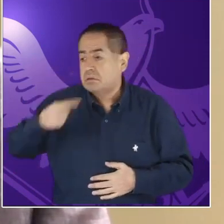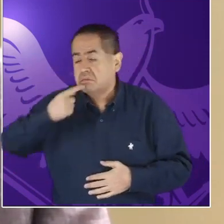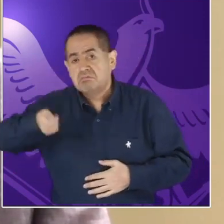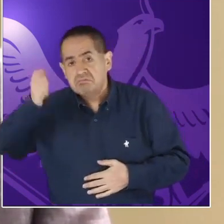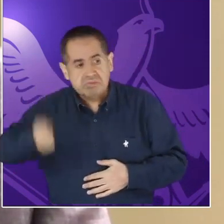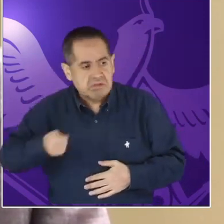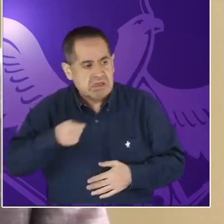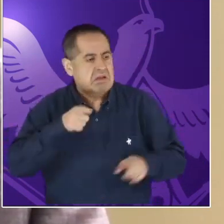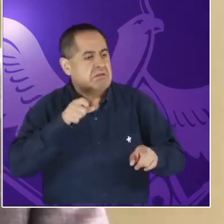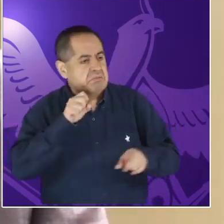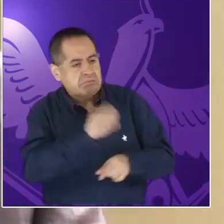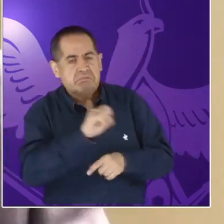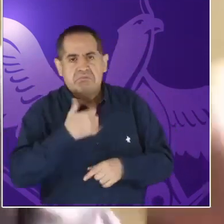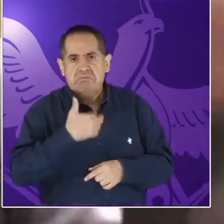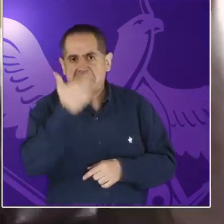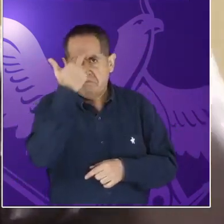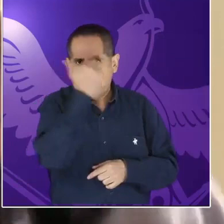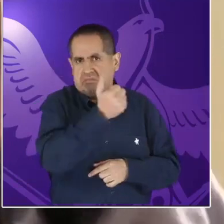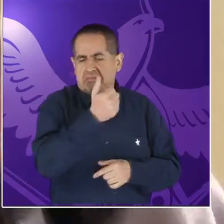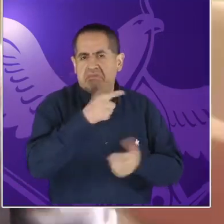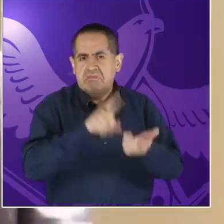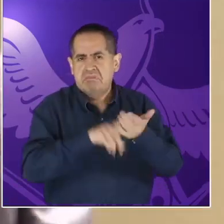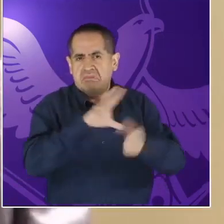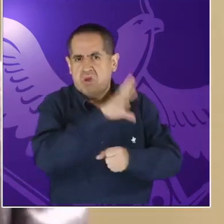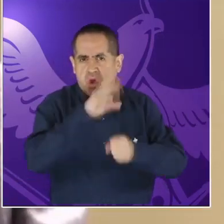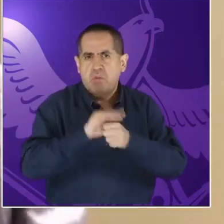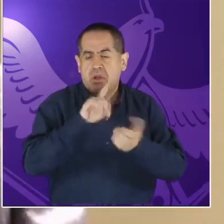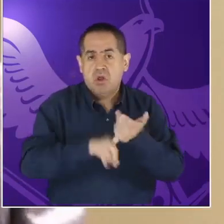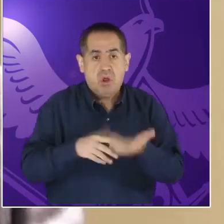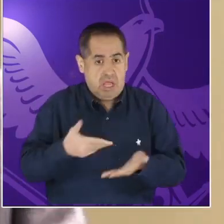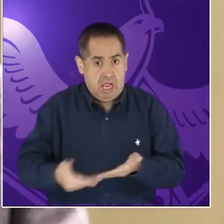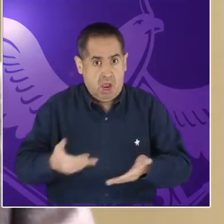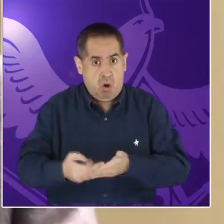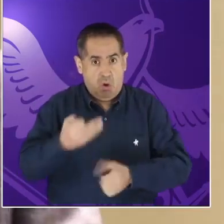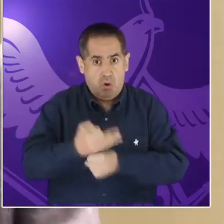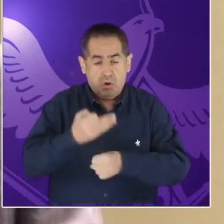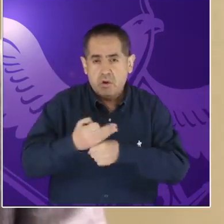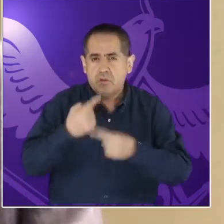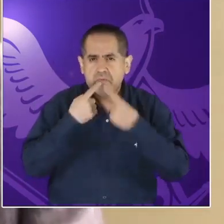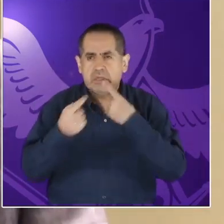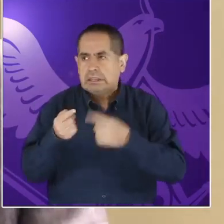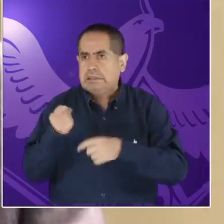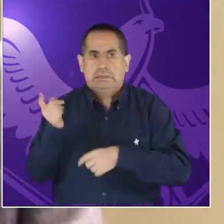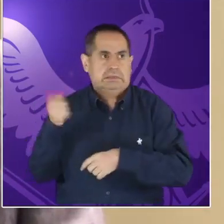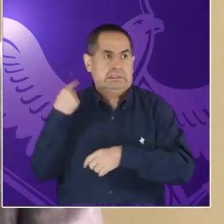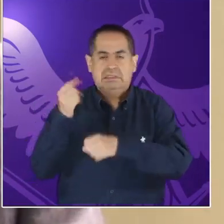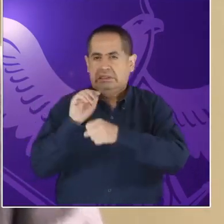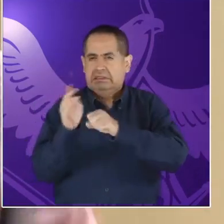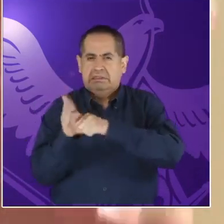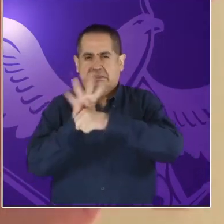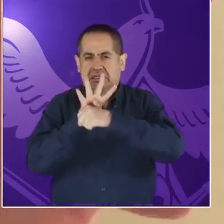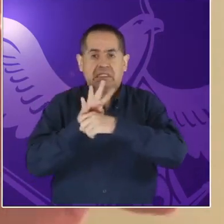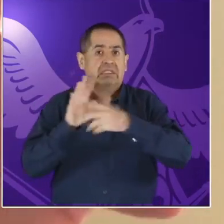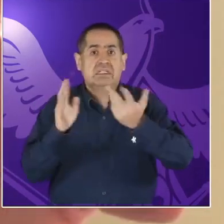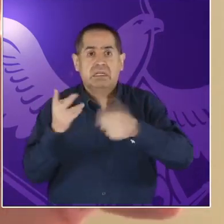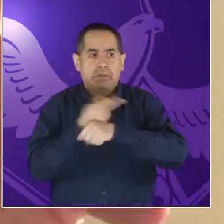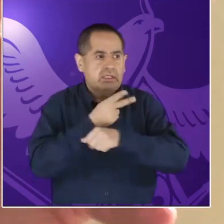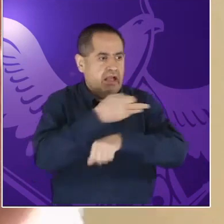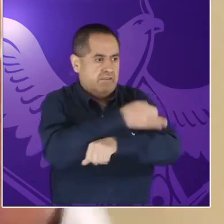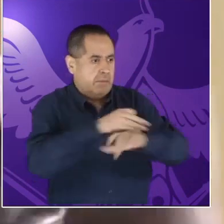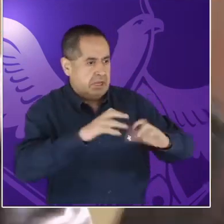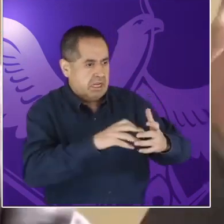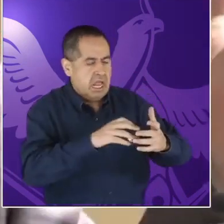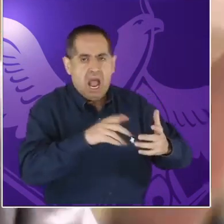ha acompañado, pues de repente hoy en una situación tan compleja como la que estamos viviendo con el COVID, y es un ámbito